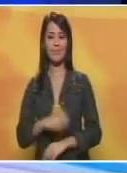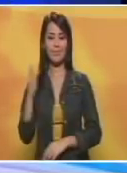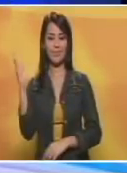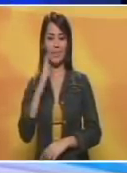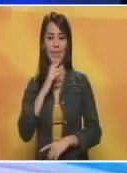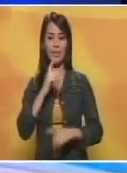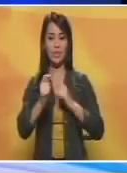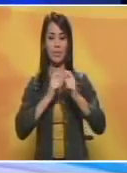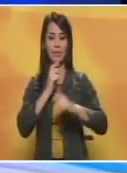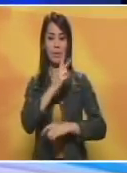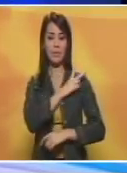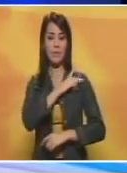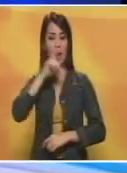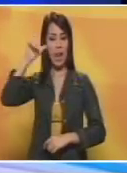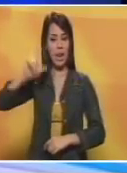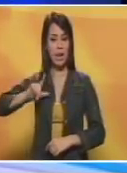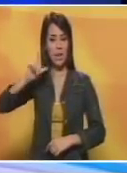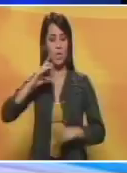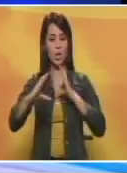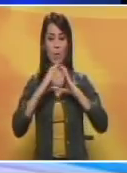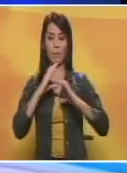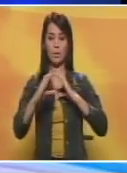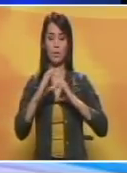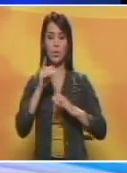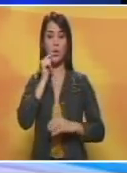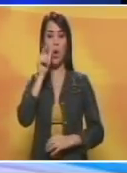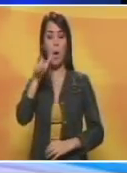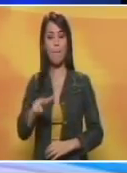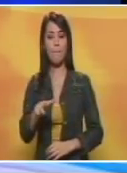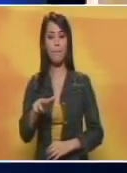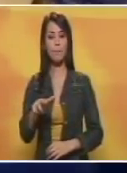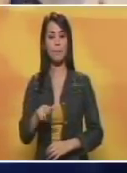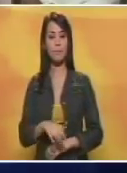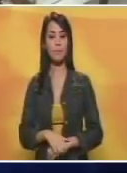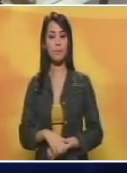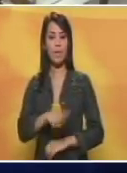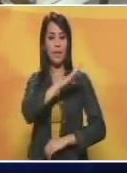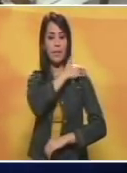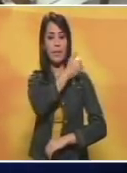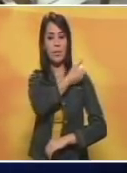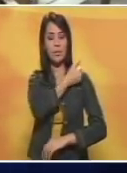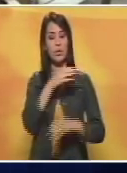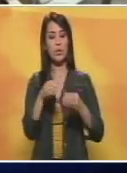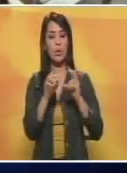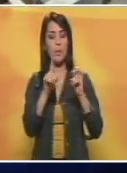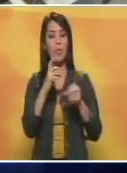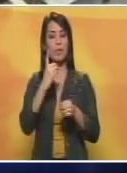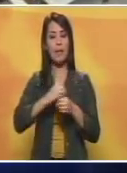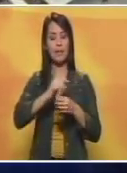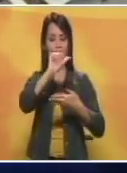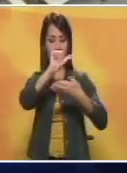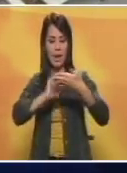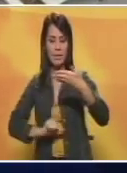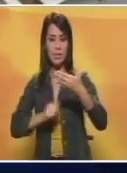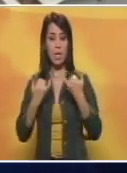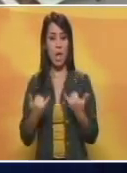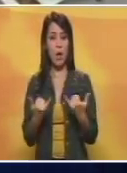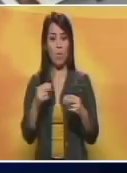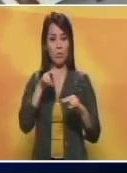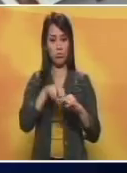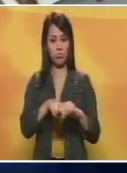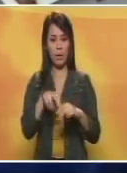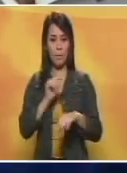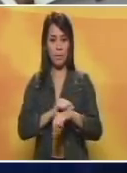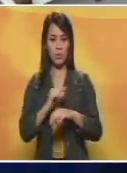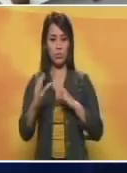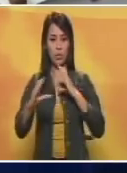regreso en entrevista de división alirio pérez estará conversando con jose antonio gil yépez director de la encuestadora datanálisis ya se encuentra el estudio estos seres